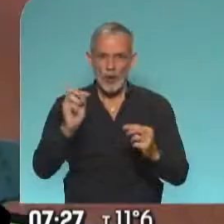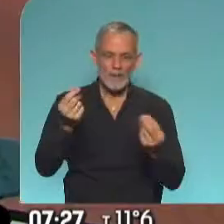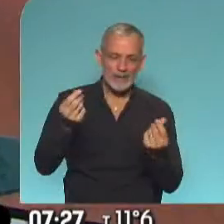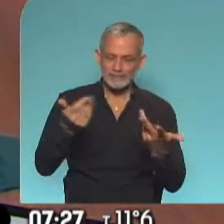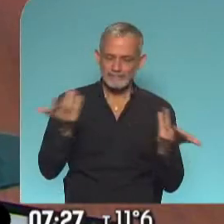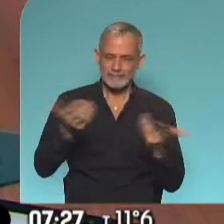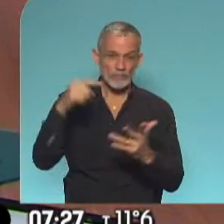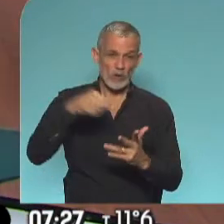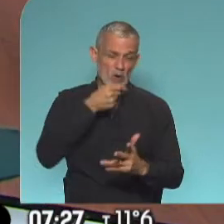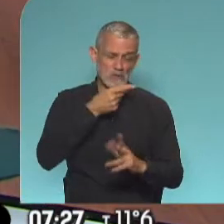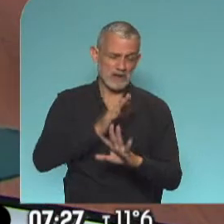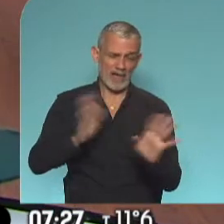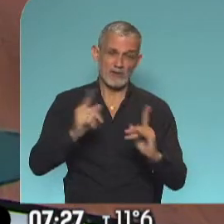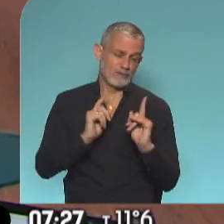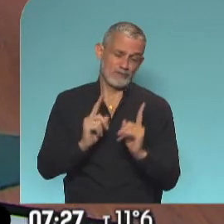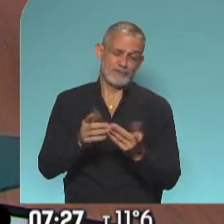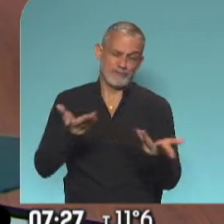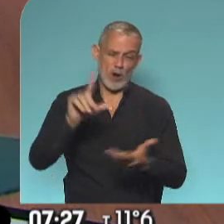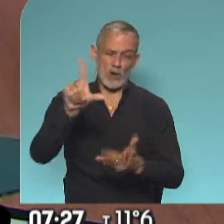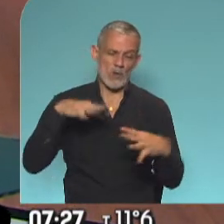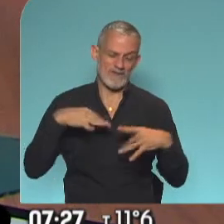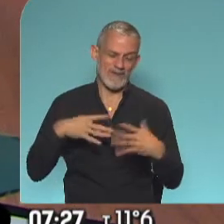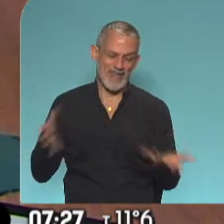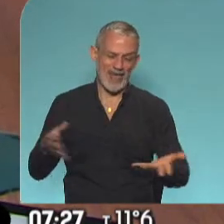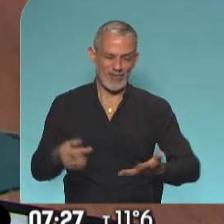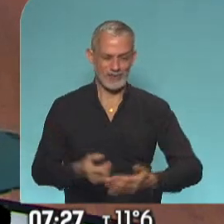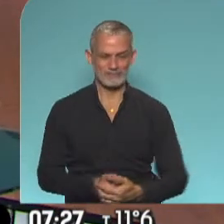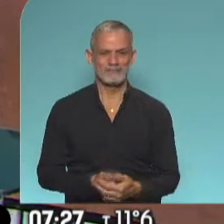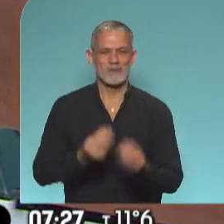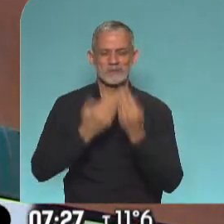Así es. Hoy no vamos a ver ningún cambio. Claro. Hoy estamos de feriado. Ahí va. Claro. Flor, muchísimas gracias.